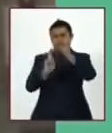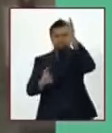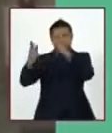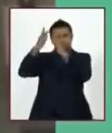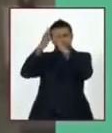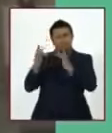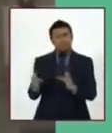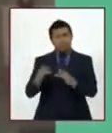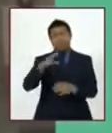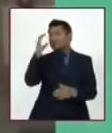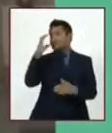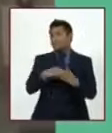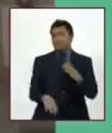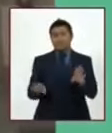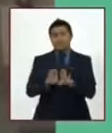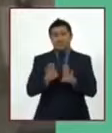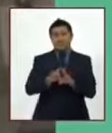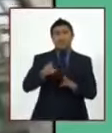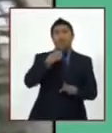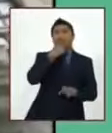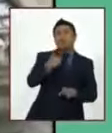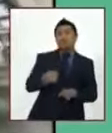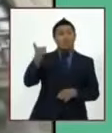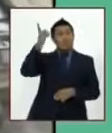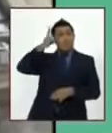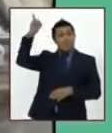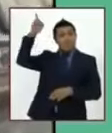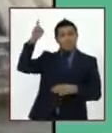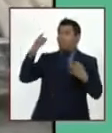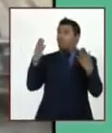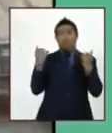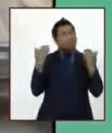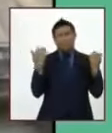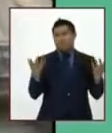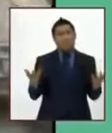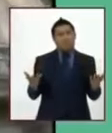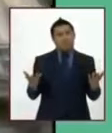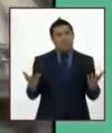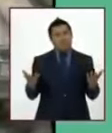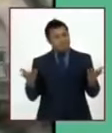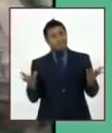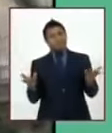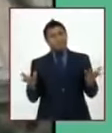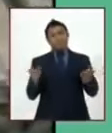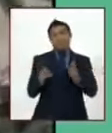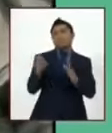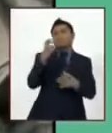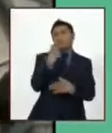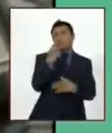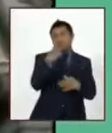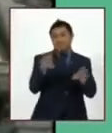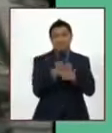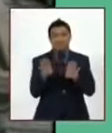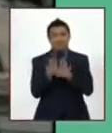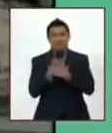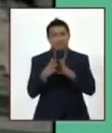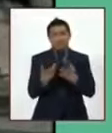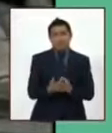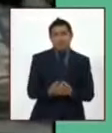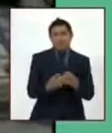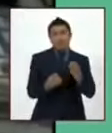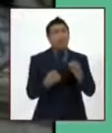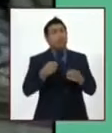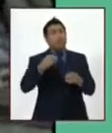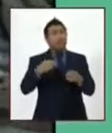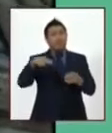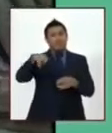un decreto: Dios no existe. Esta va a ser la gran posición crítica que va a tomar el neoclásico.